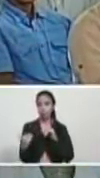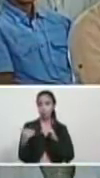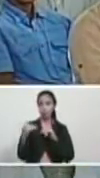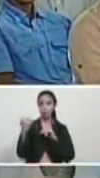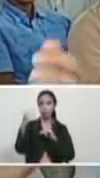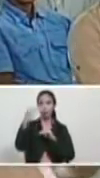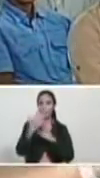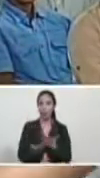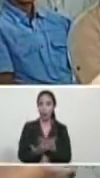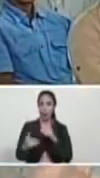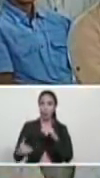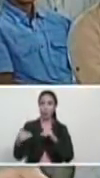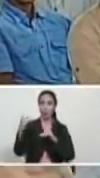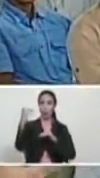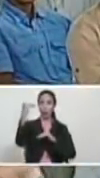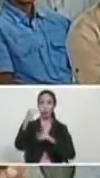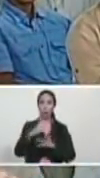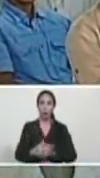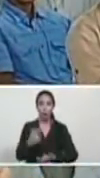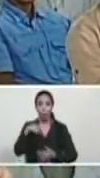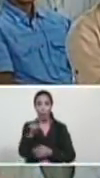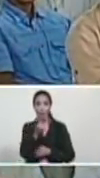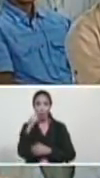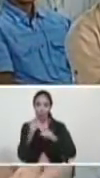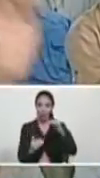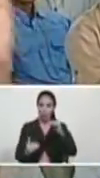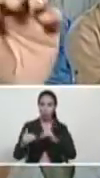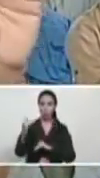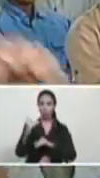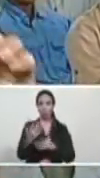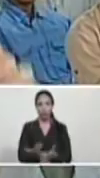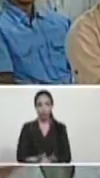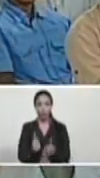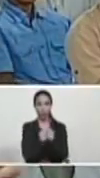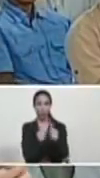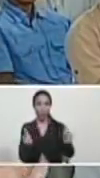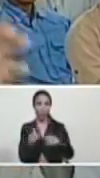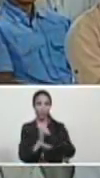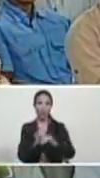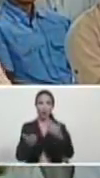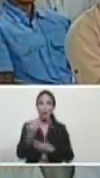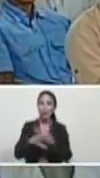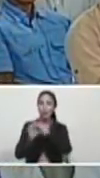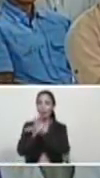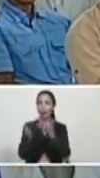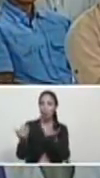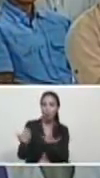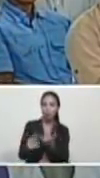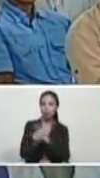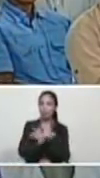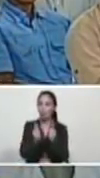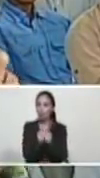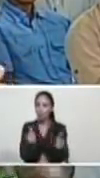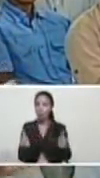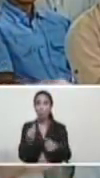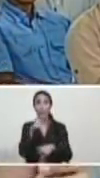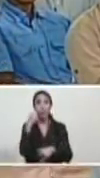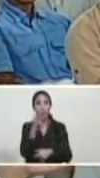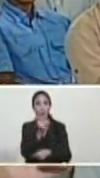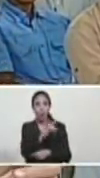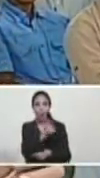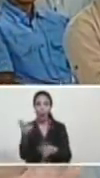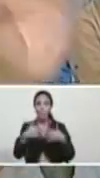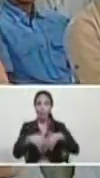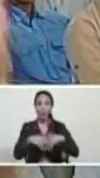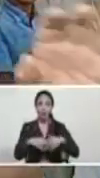independencia, es también una forma de retener al personal, que es un punto muy importante. Aquí estamos empresas del sector público y el